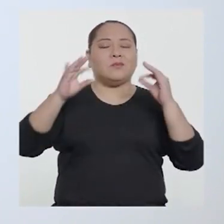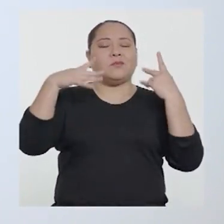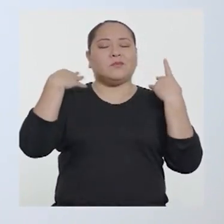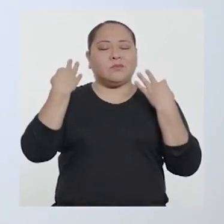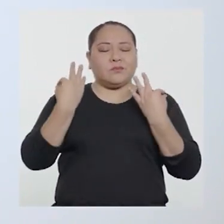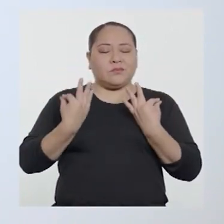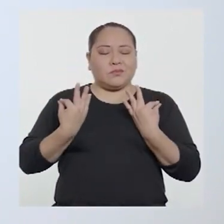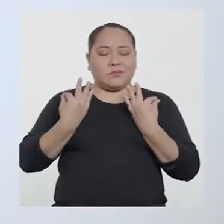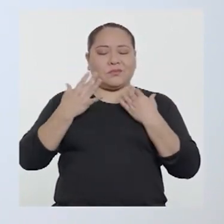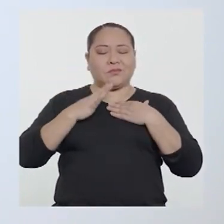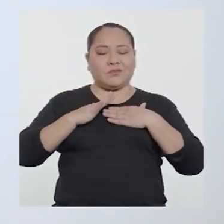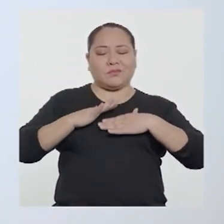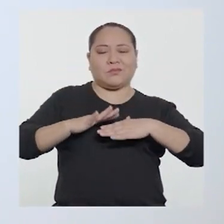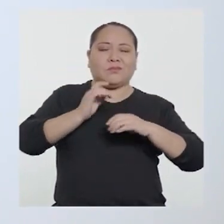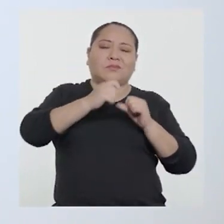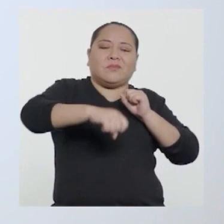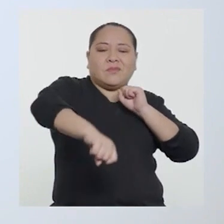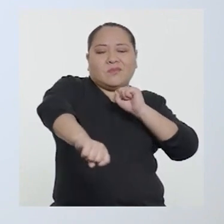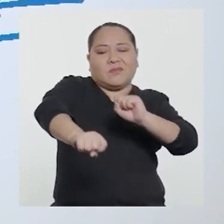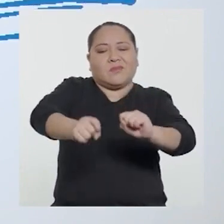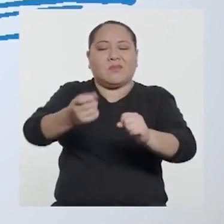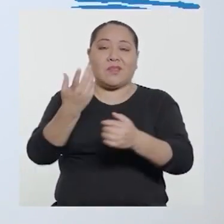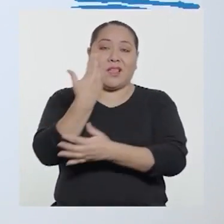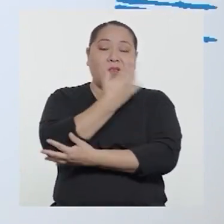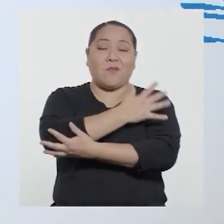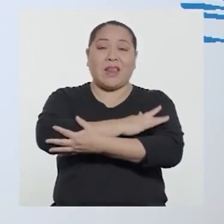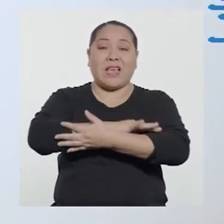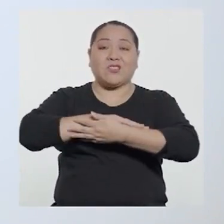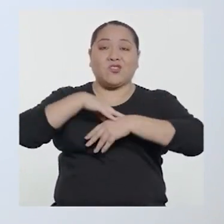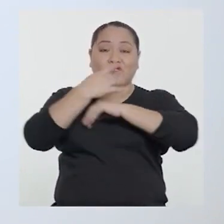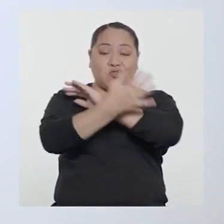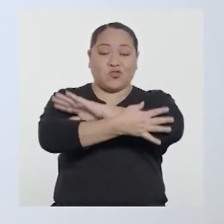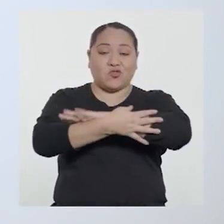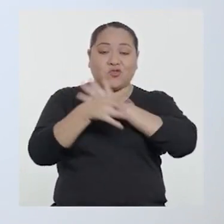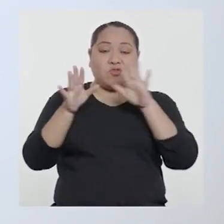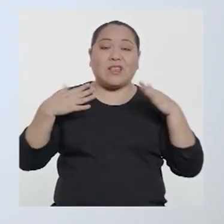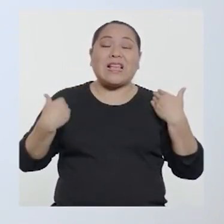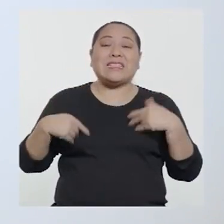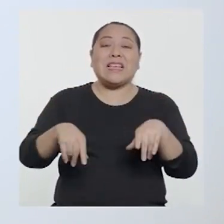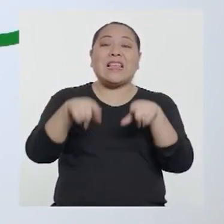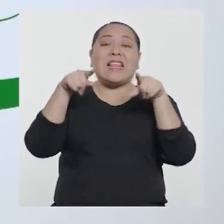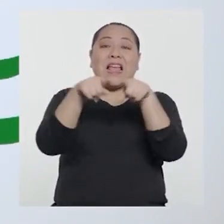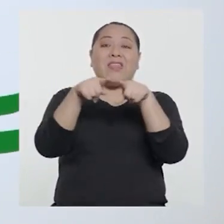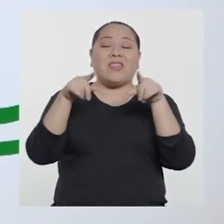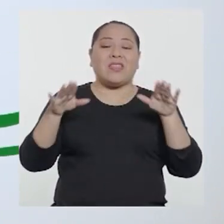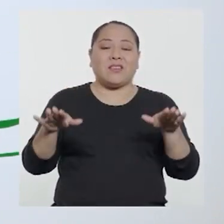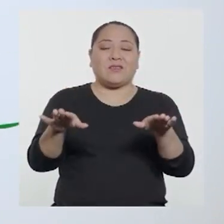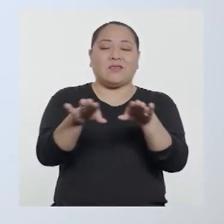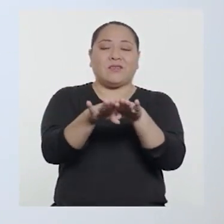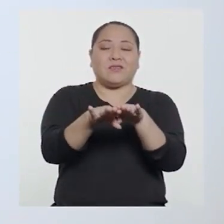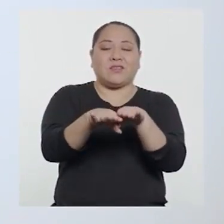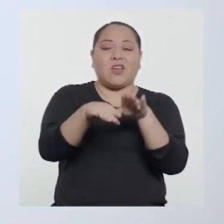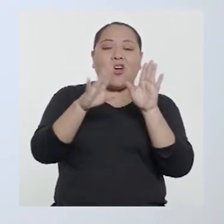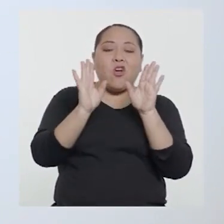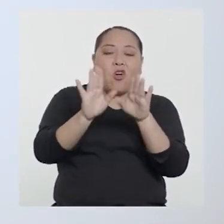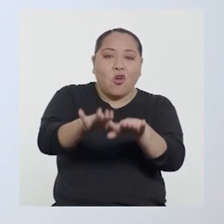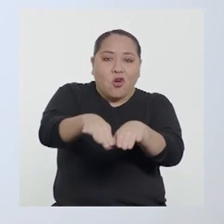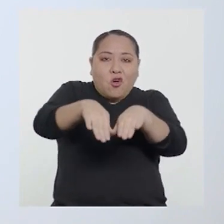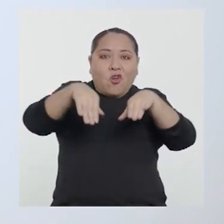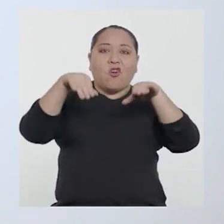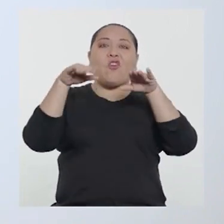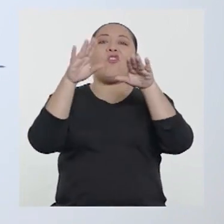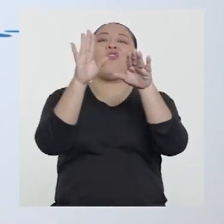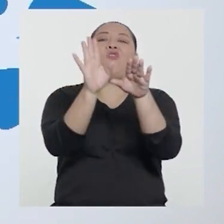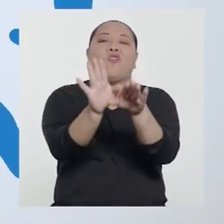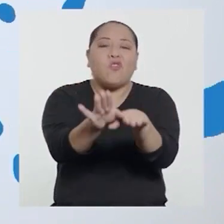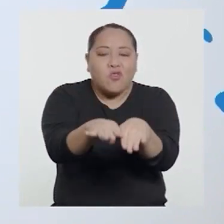y estirarnos. Eso. Ahora vamos a estirar nuestros brazos hacia adelante, ondeando como